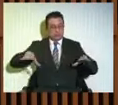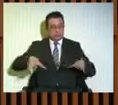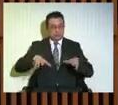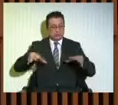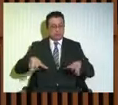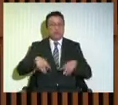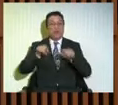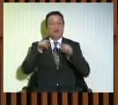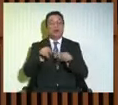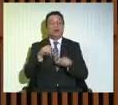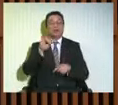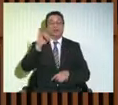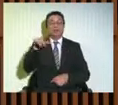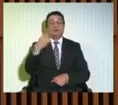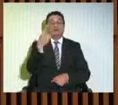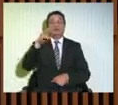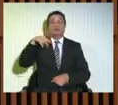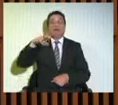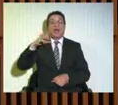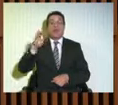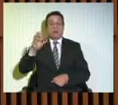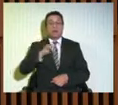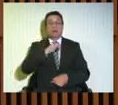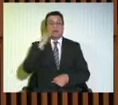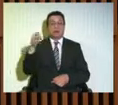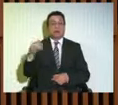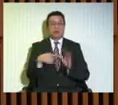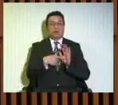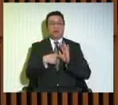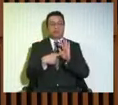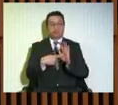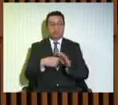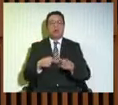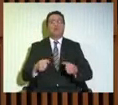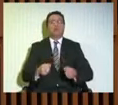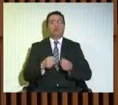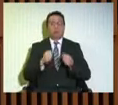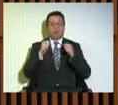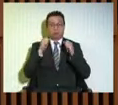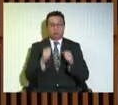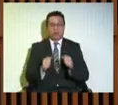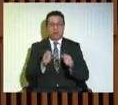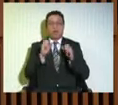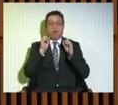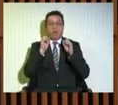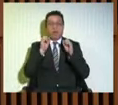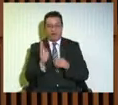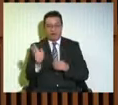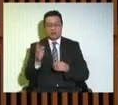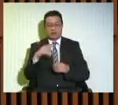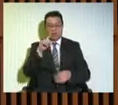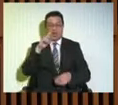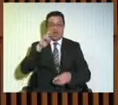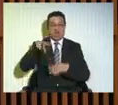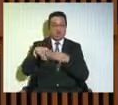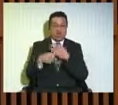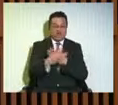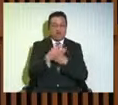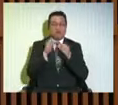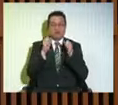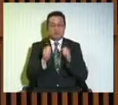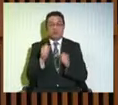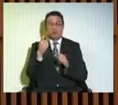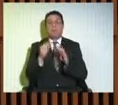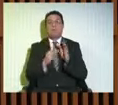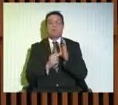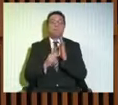que Junaef siempre ha demostrado que es capaz de avanzar, capaz de innovar, capaz de dar un